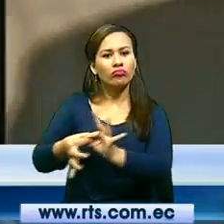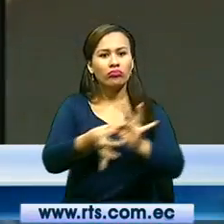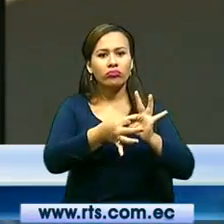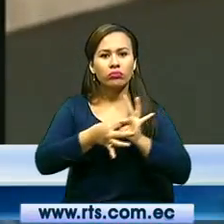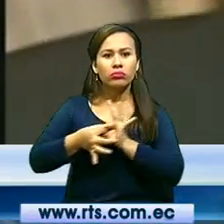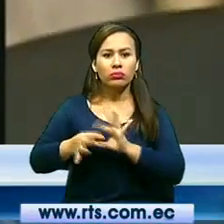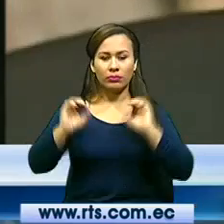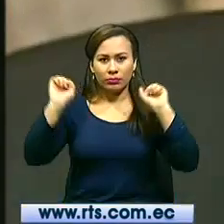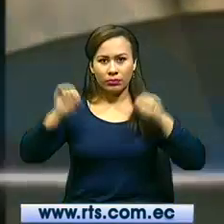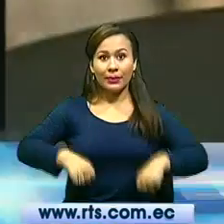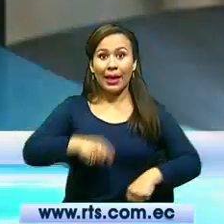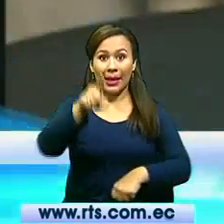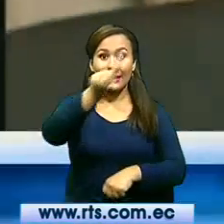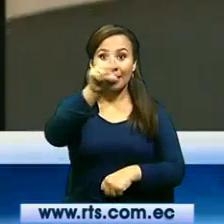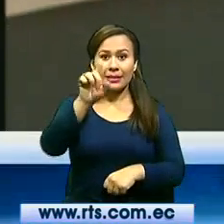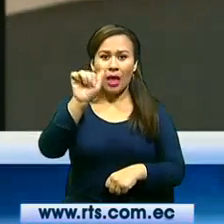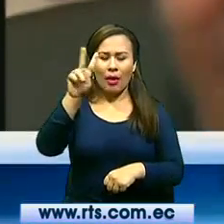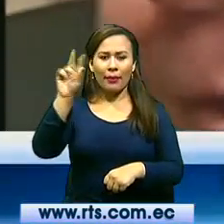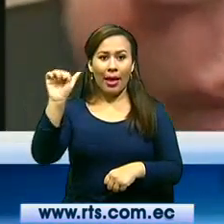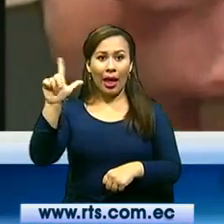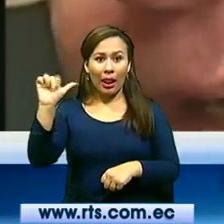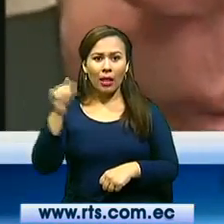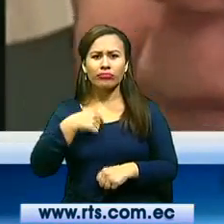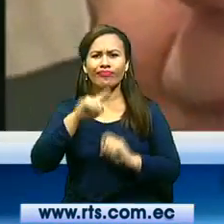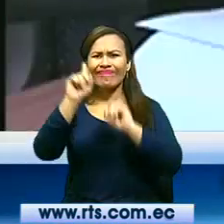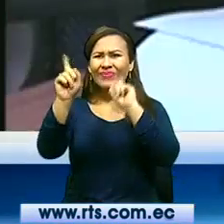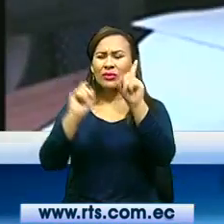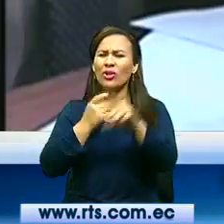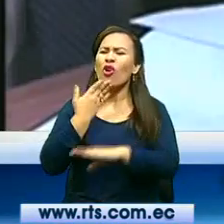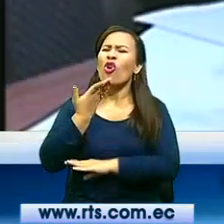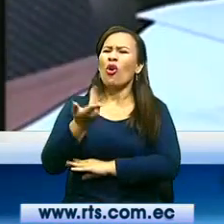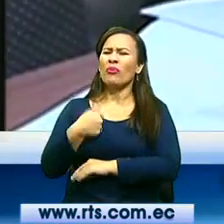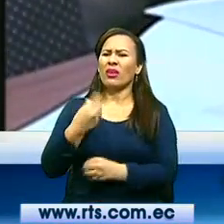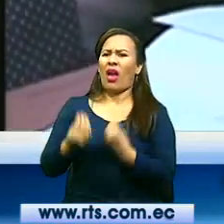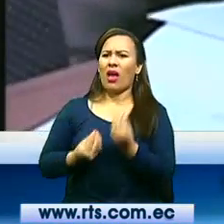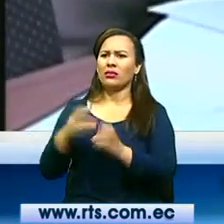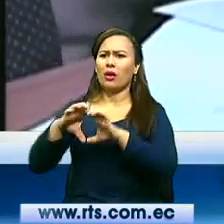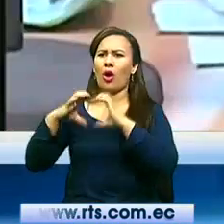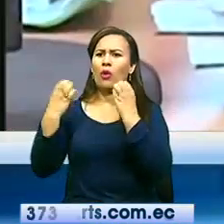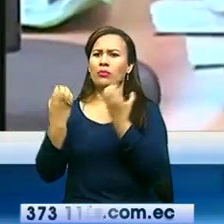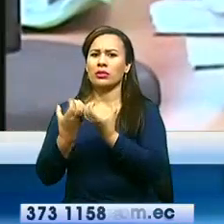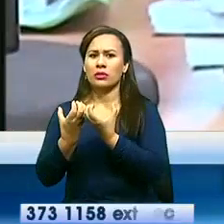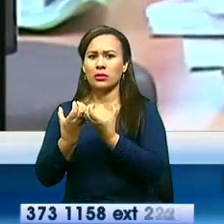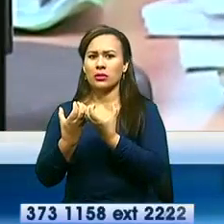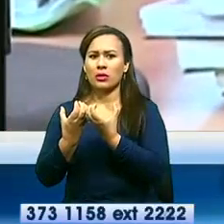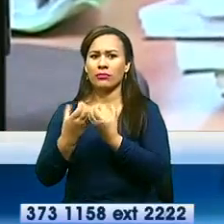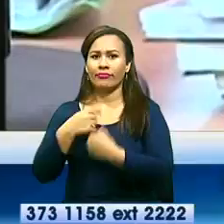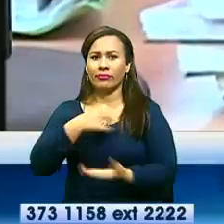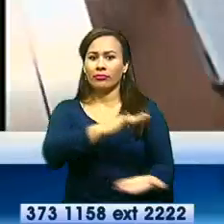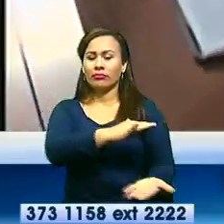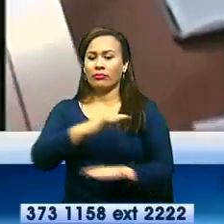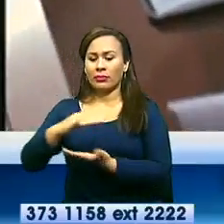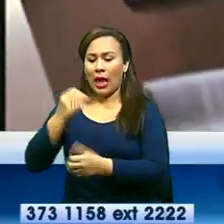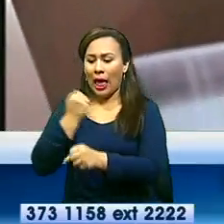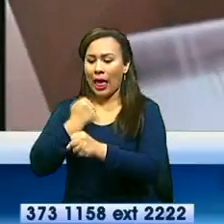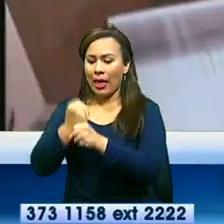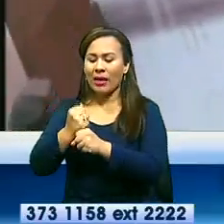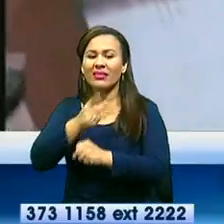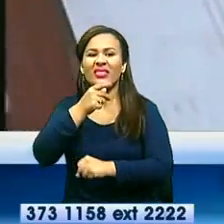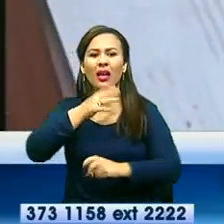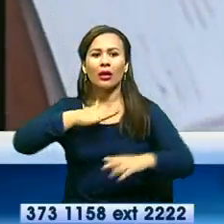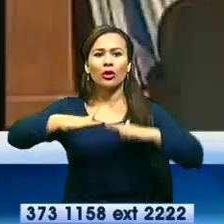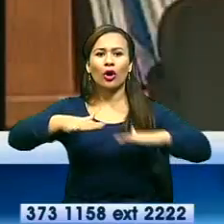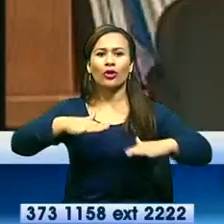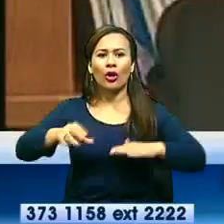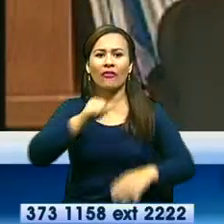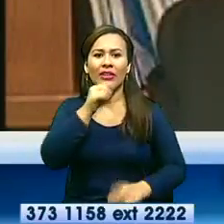Pero Zavala tiene varias interrogantes en torno al funcionamiento de la comisión. Por ejemplo, asegura que este trabajo debe ser coordinado con los entes de